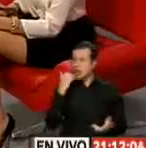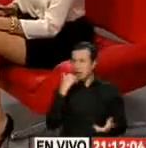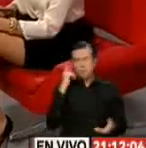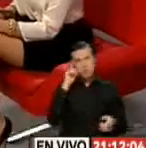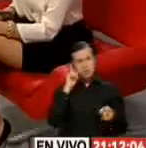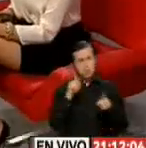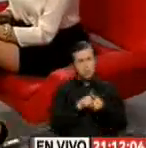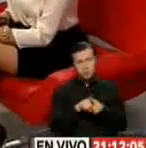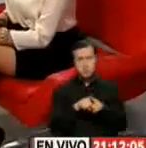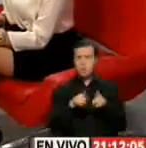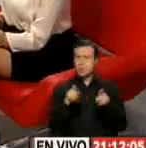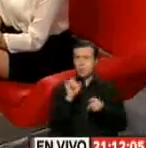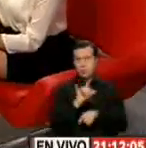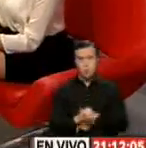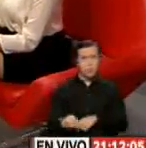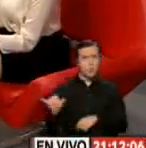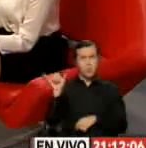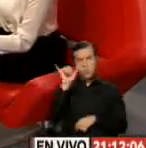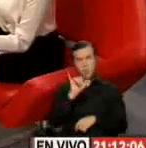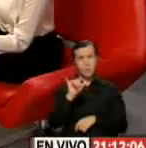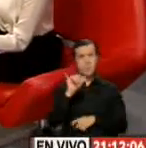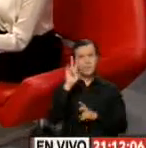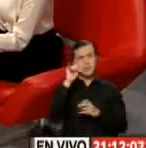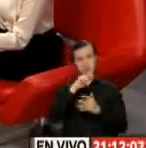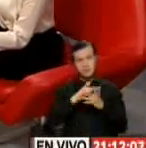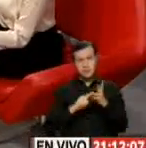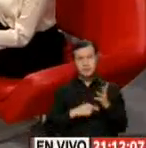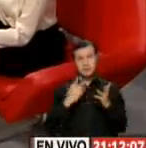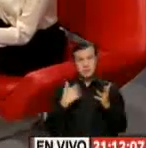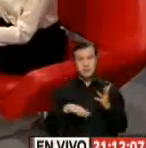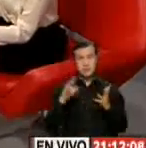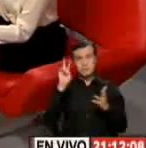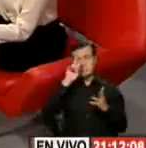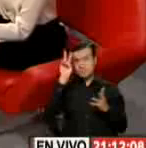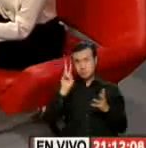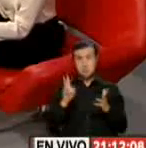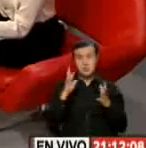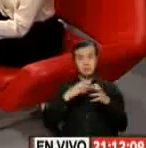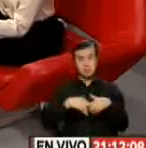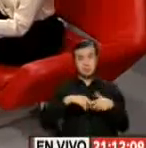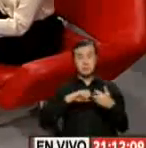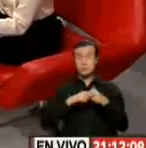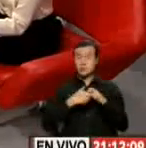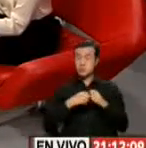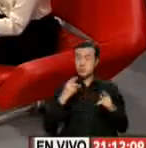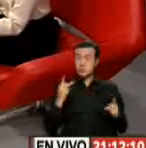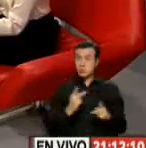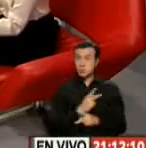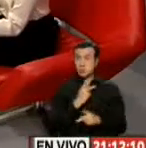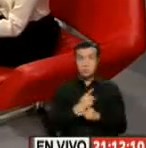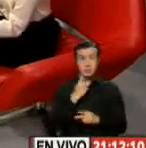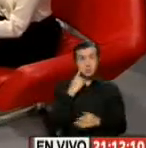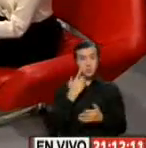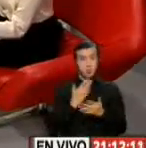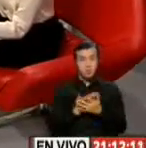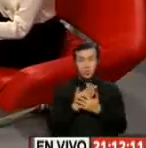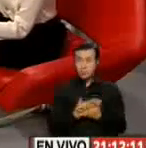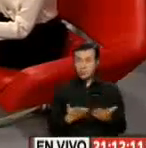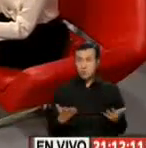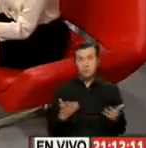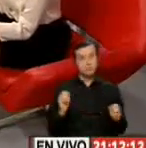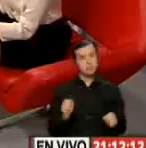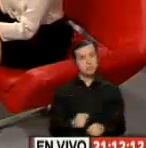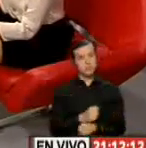alineamiento y un discurso uniforme sobre lo que está pasando en Venezuela y que es una crisis humanitaria que es evidente. Pero no podemos